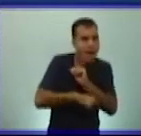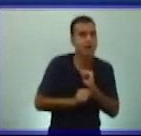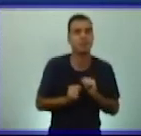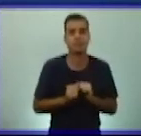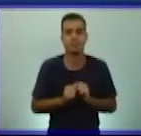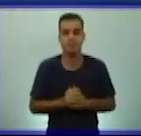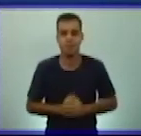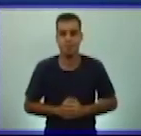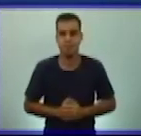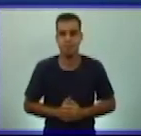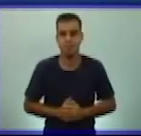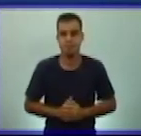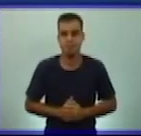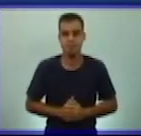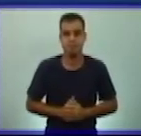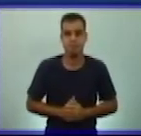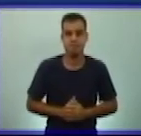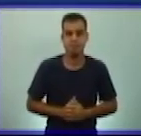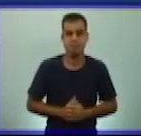profundo,